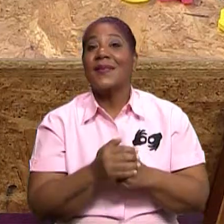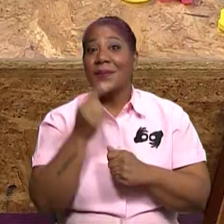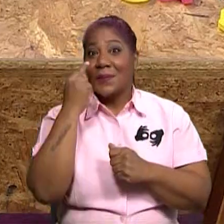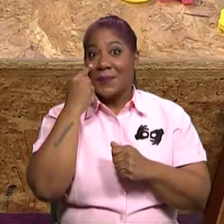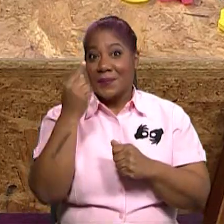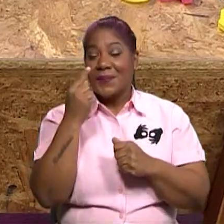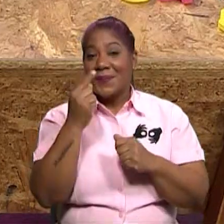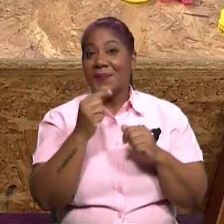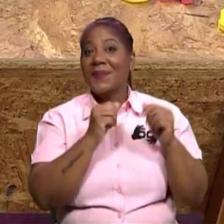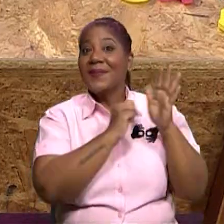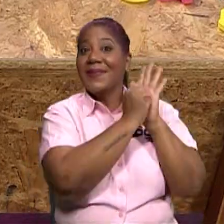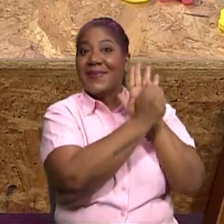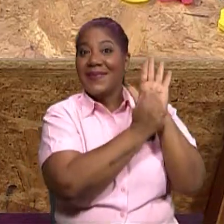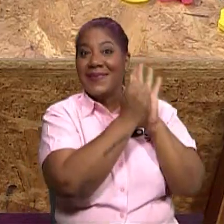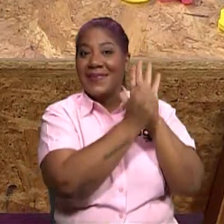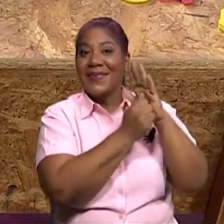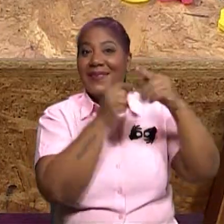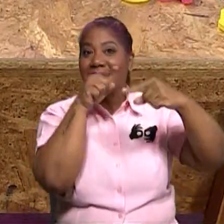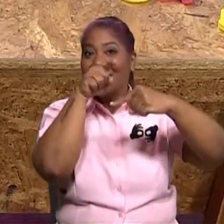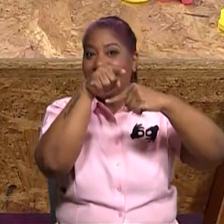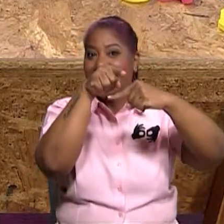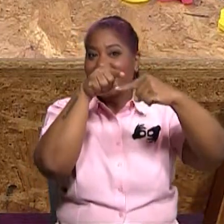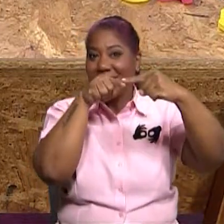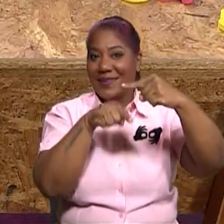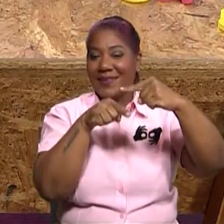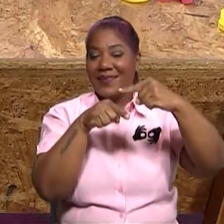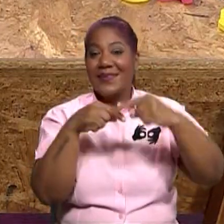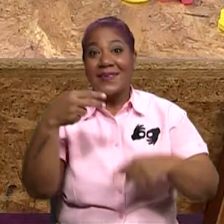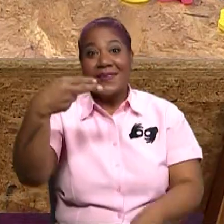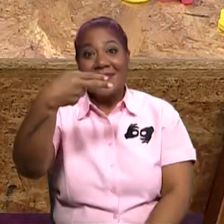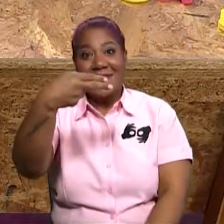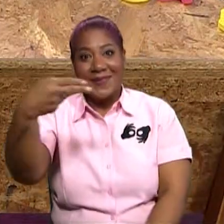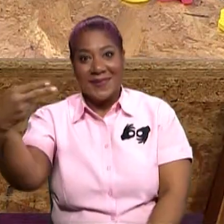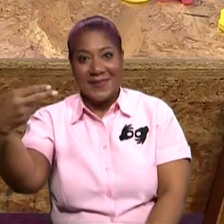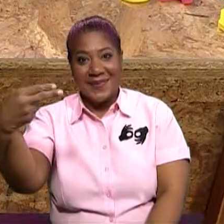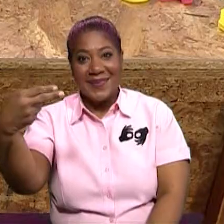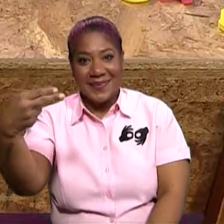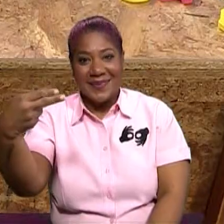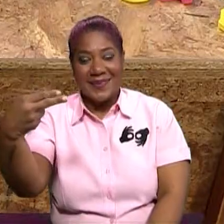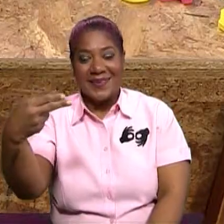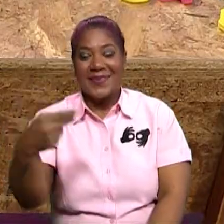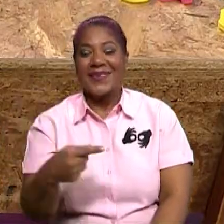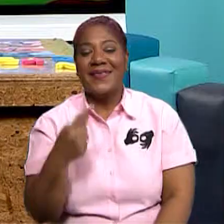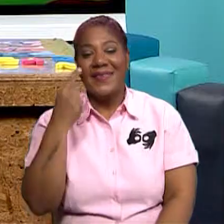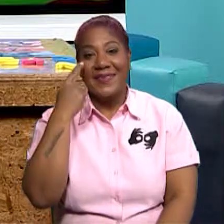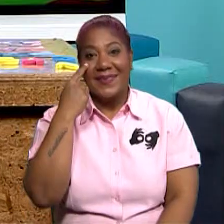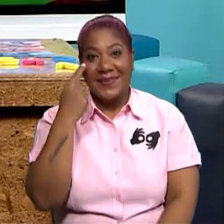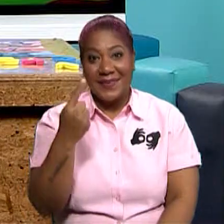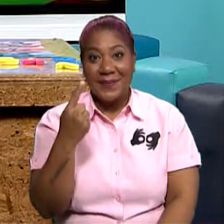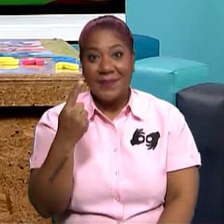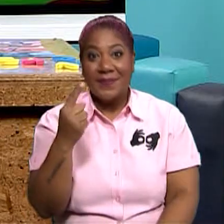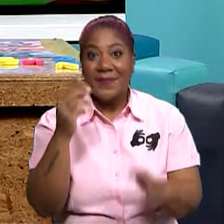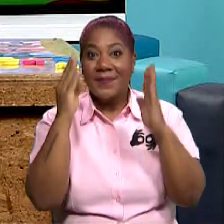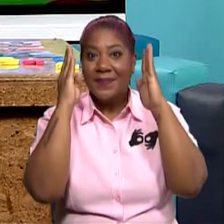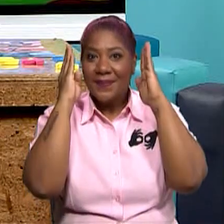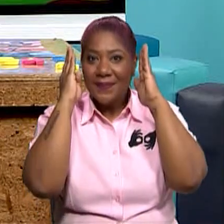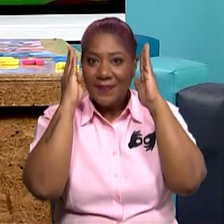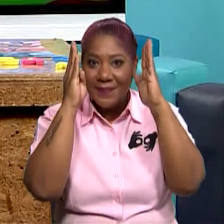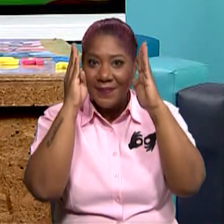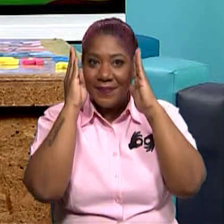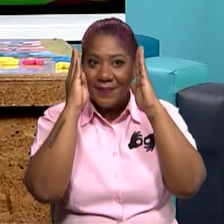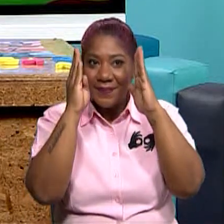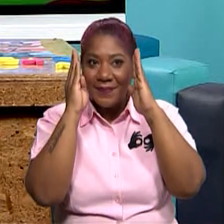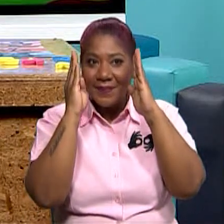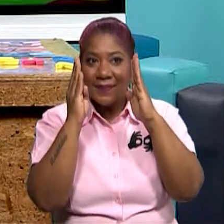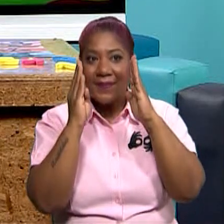este caso, el signo de división y también les he colocado el signo de igual. Entonces, para empezar, como ya les he mostrado